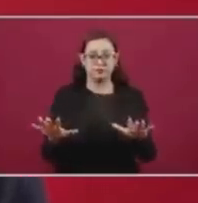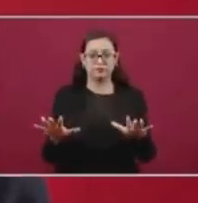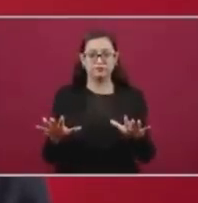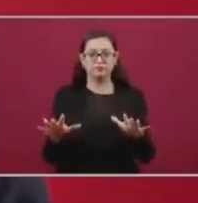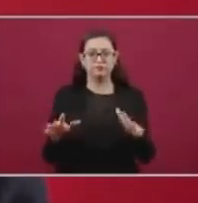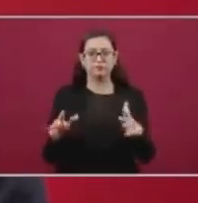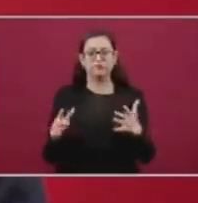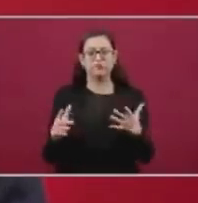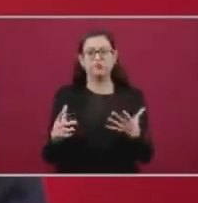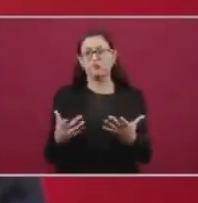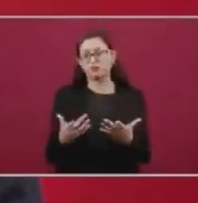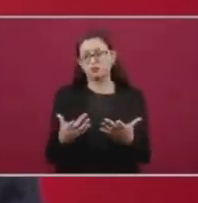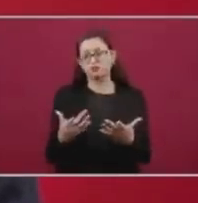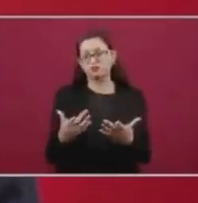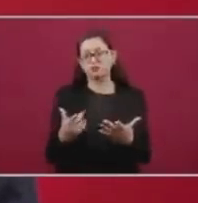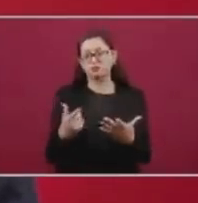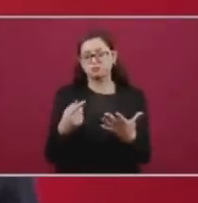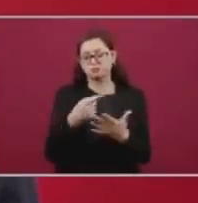Decirles